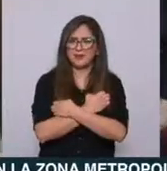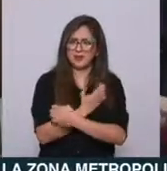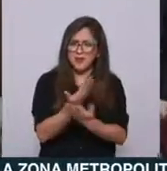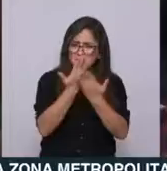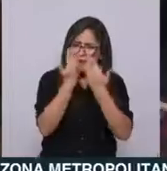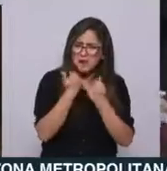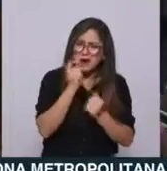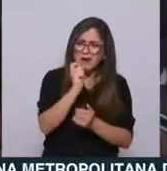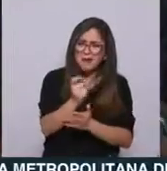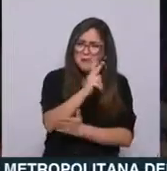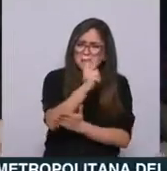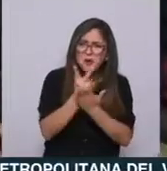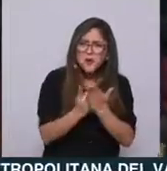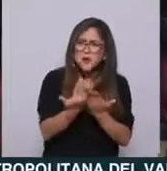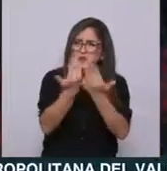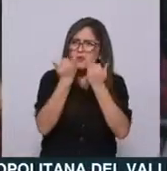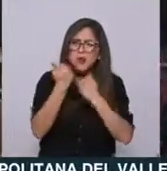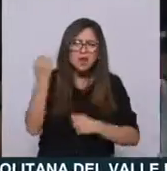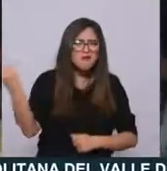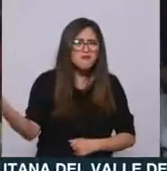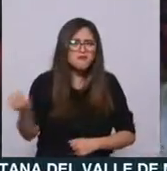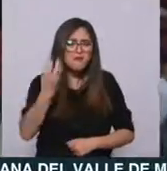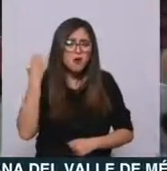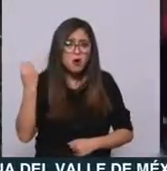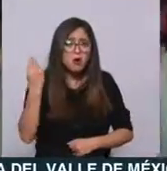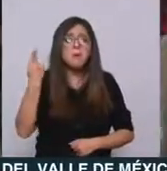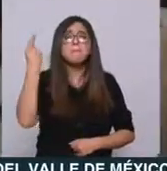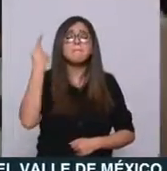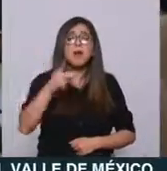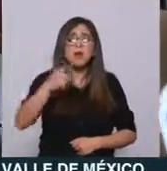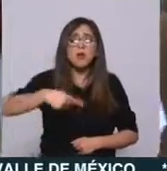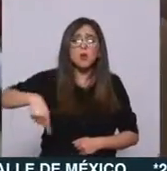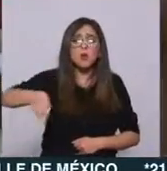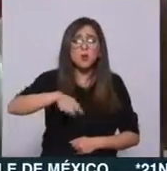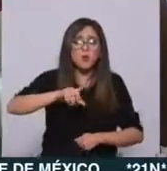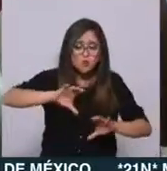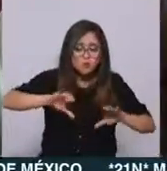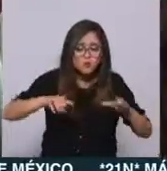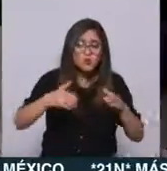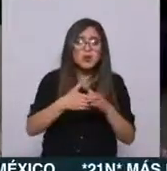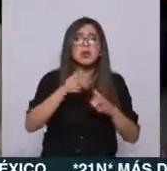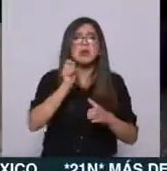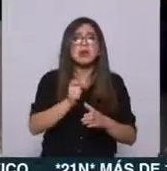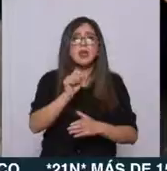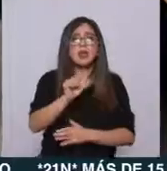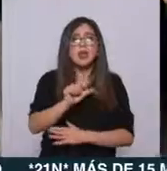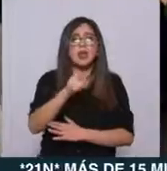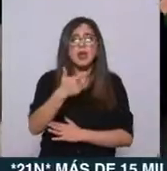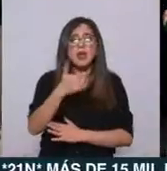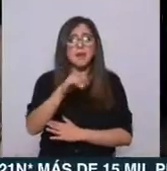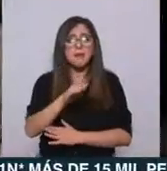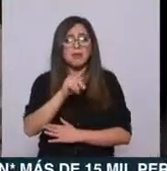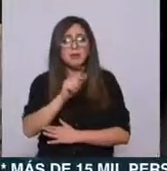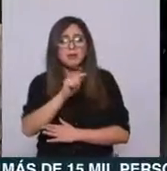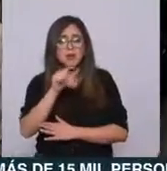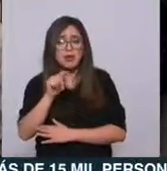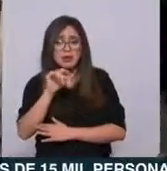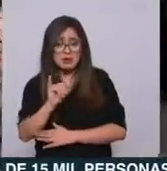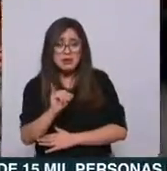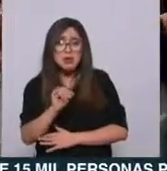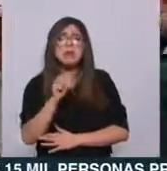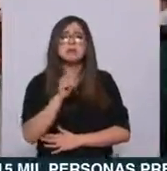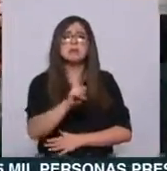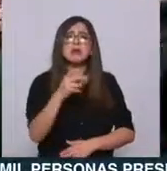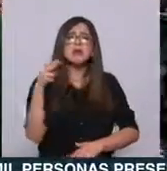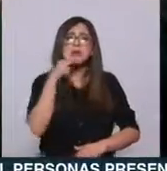no apareció en los foros, pero por presión del colectivo lésbico gay la metieron con calzador y salió